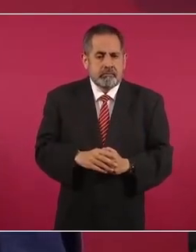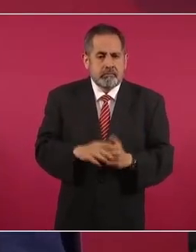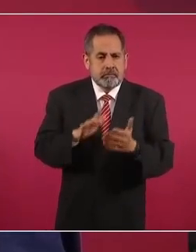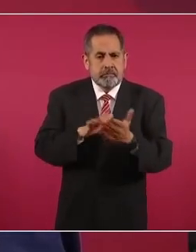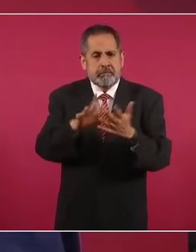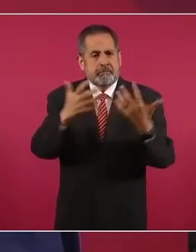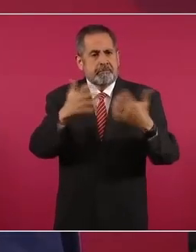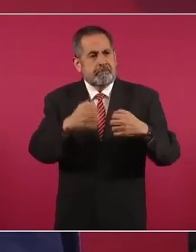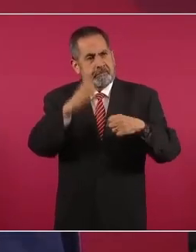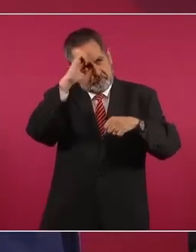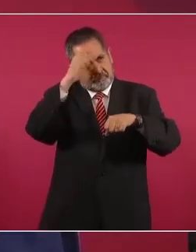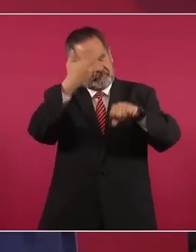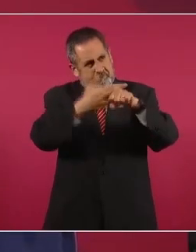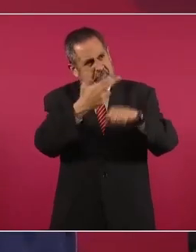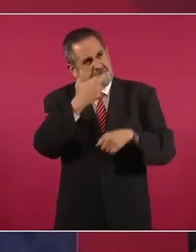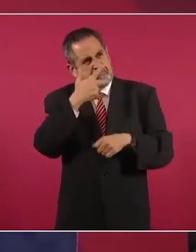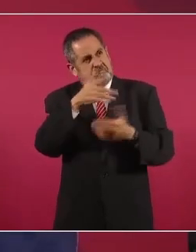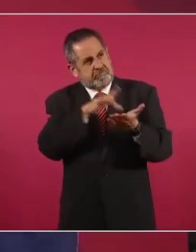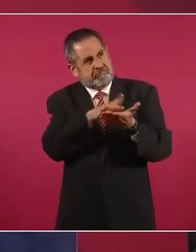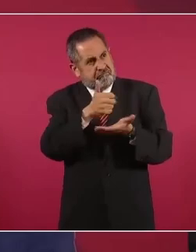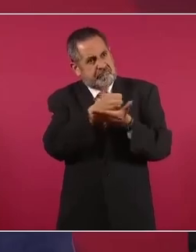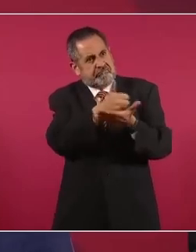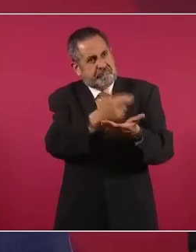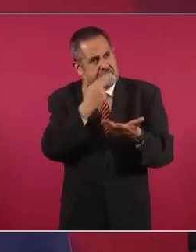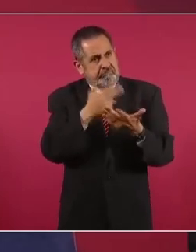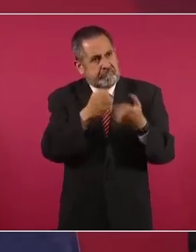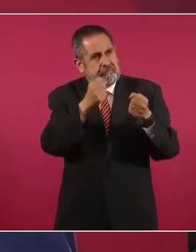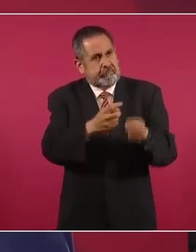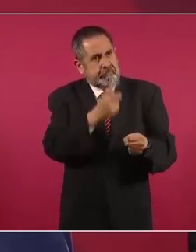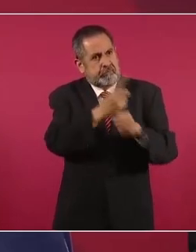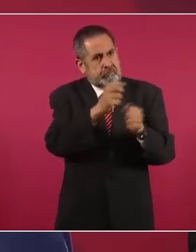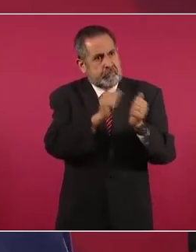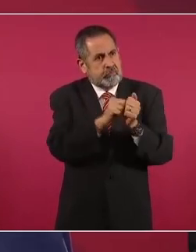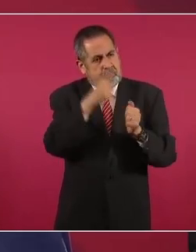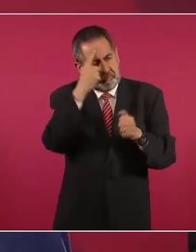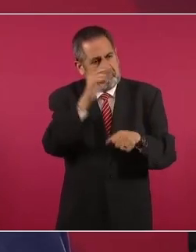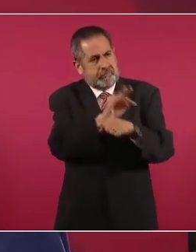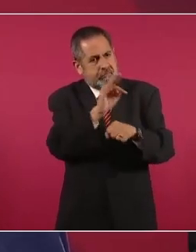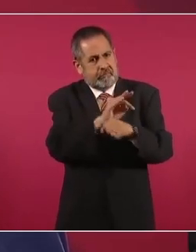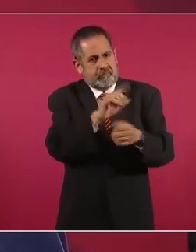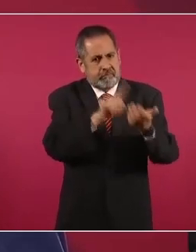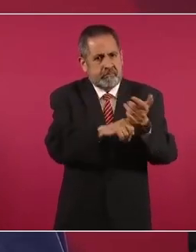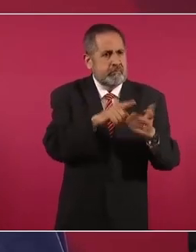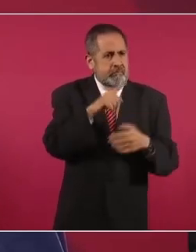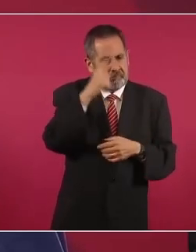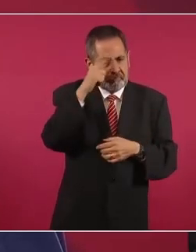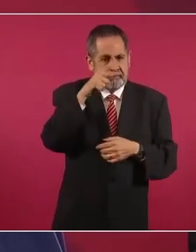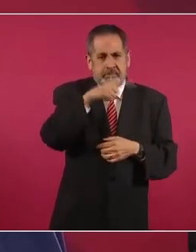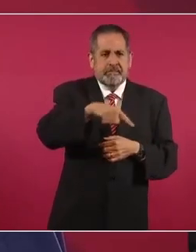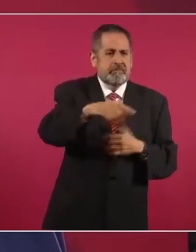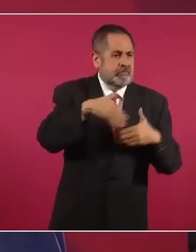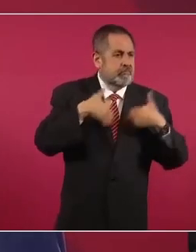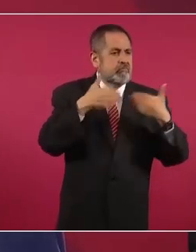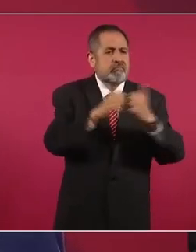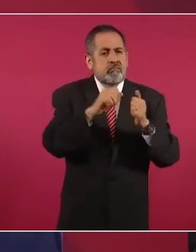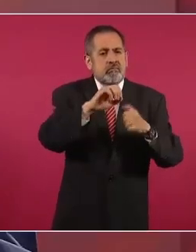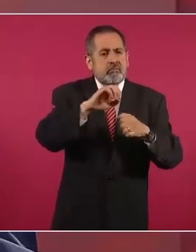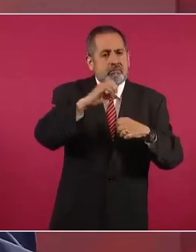apoyando a las empresas extranjeras, garantizando la seguridad, la tranquilidad, la